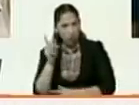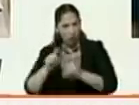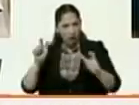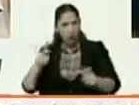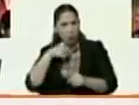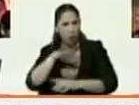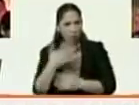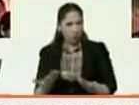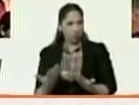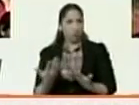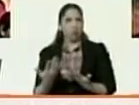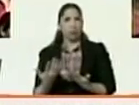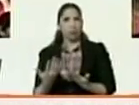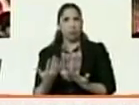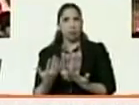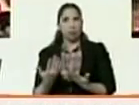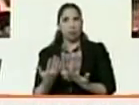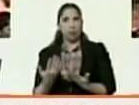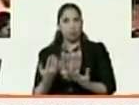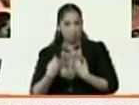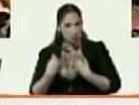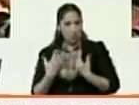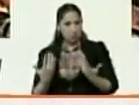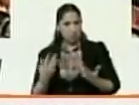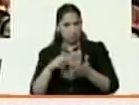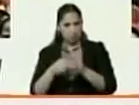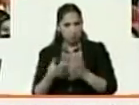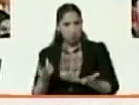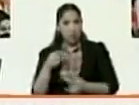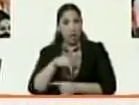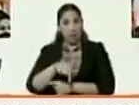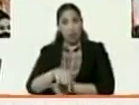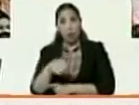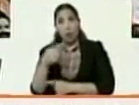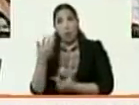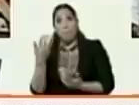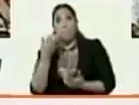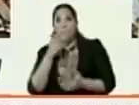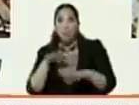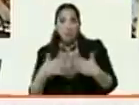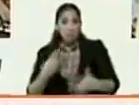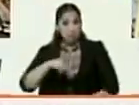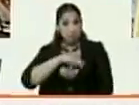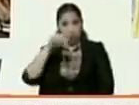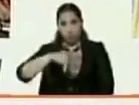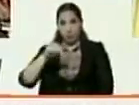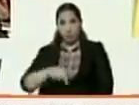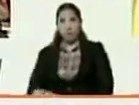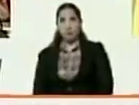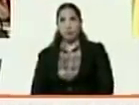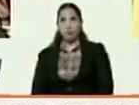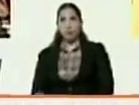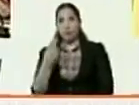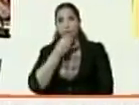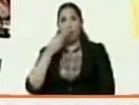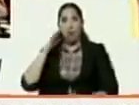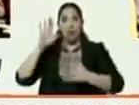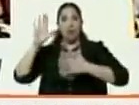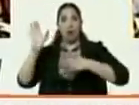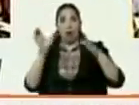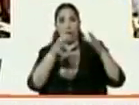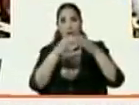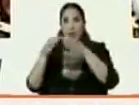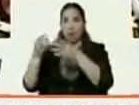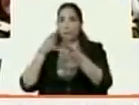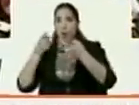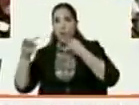venezolanas. De la vida. Por eso hoy, cuando estamos aquí a la juramentación de los equipos políticos